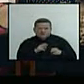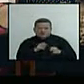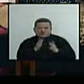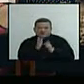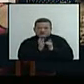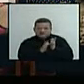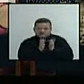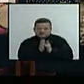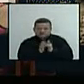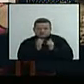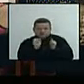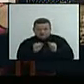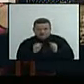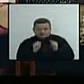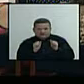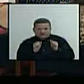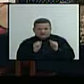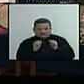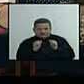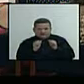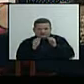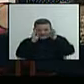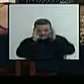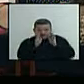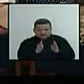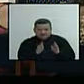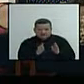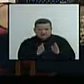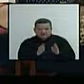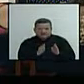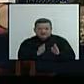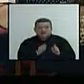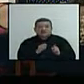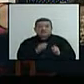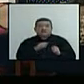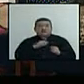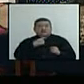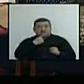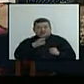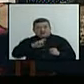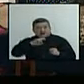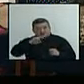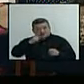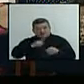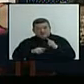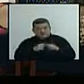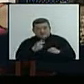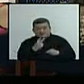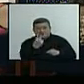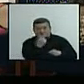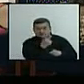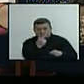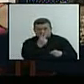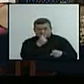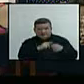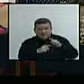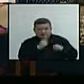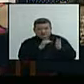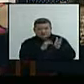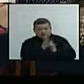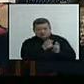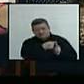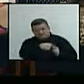los atendiera, y por eso se lo comenta a Andrés, y los dos van donde el Señor y le